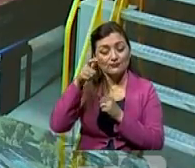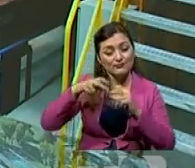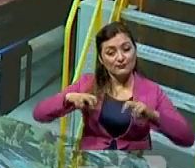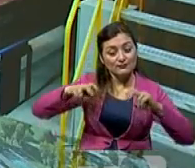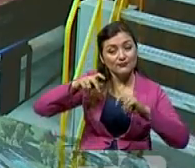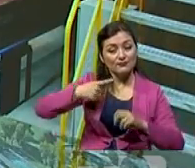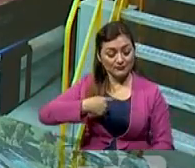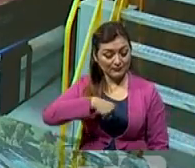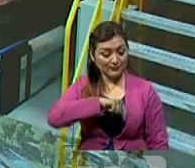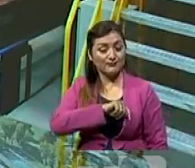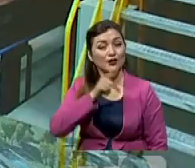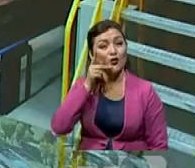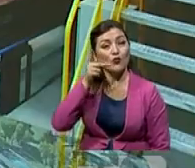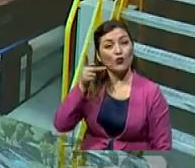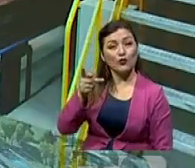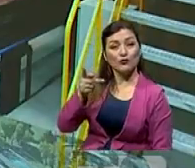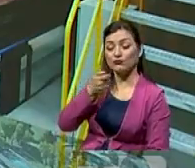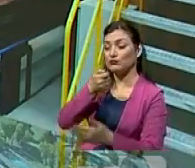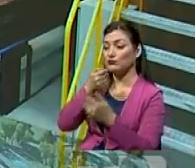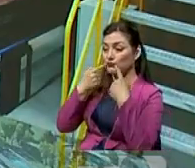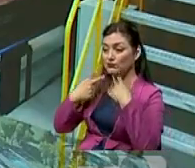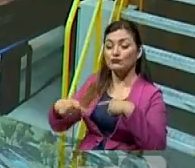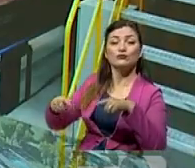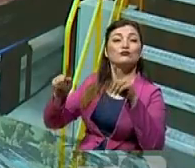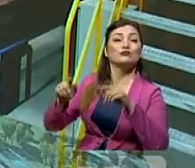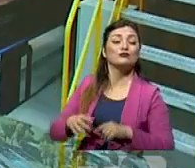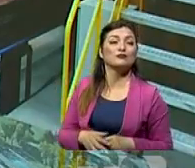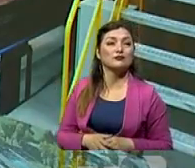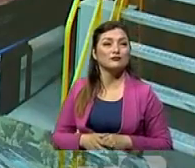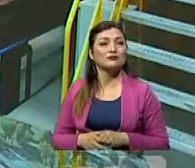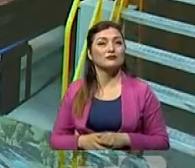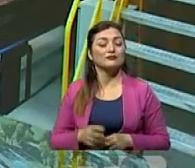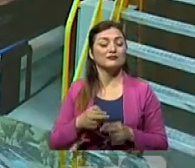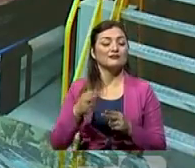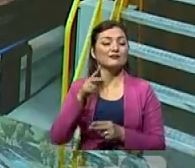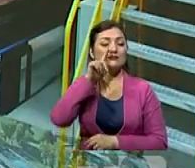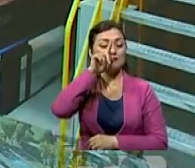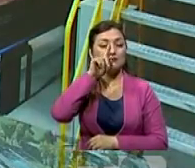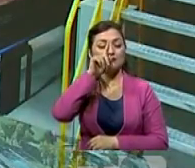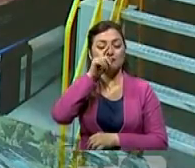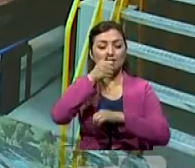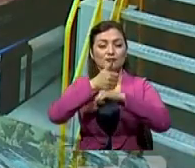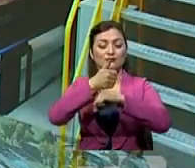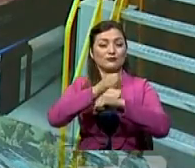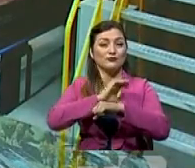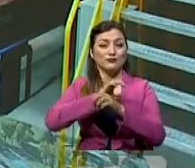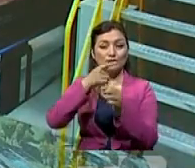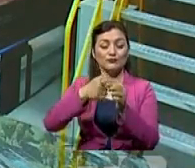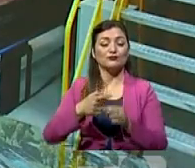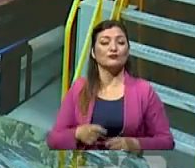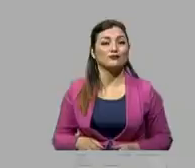de España y ha sido publicada por la prensa de ese país. No se descarta la vinculación de exfuncionarios y autoridades del municipio de